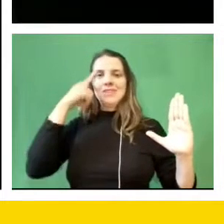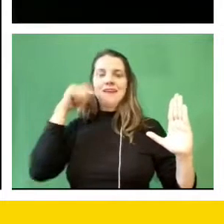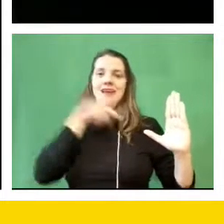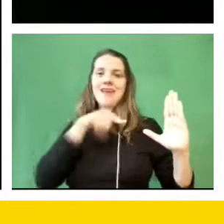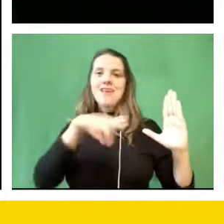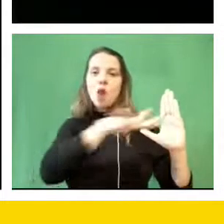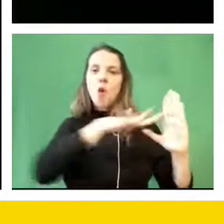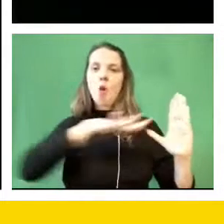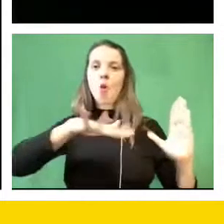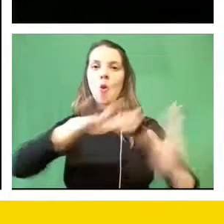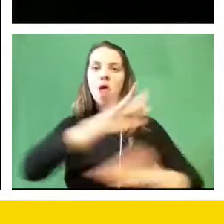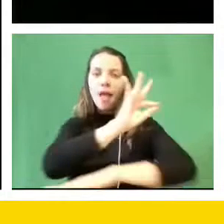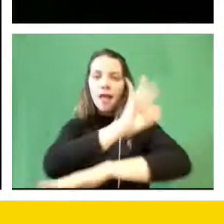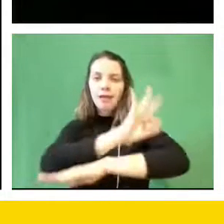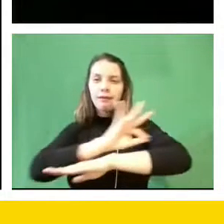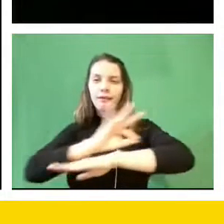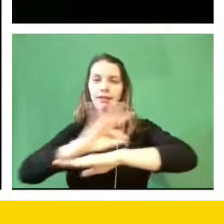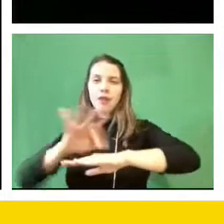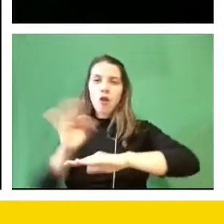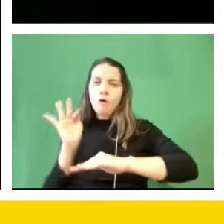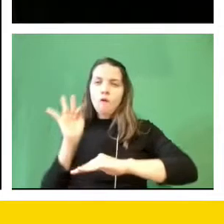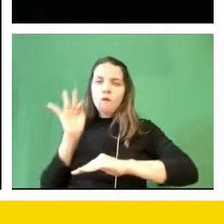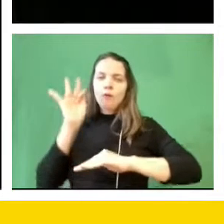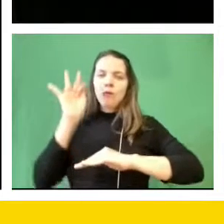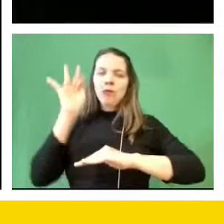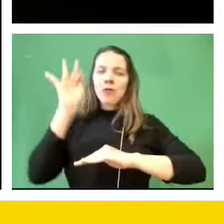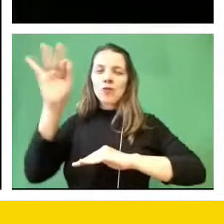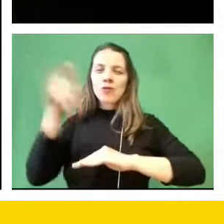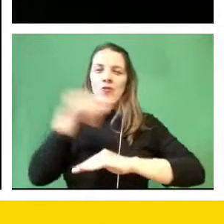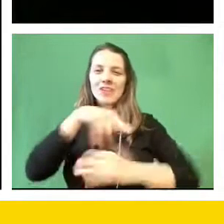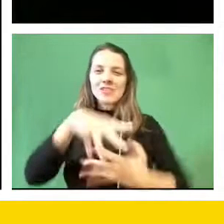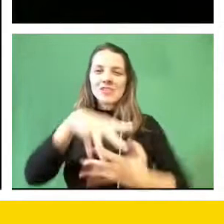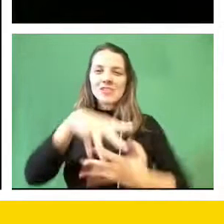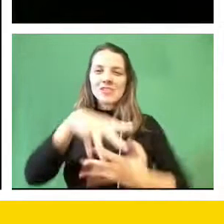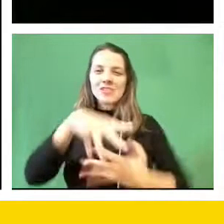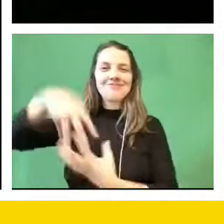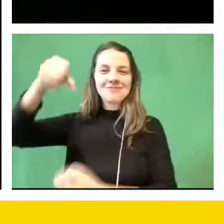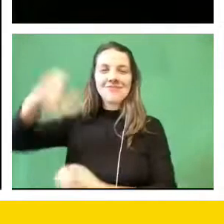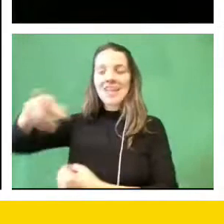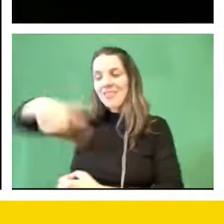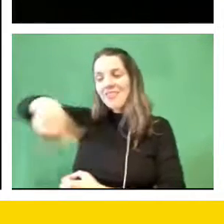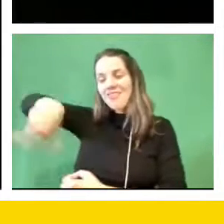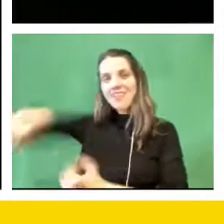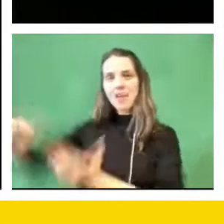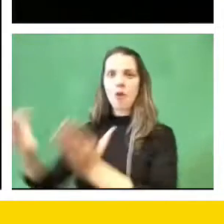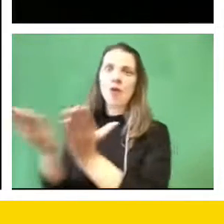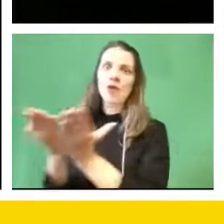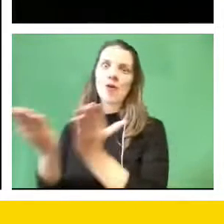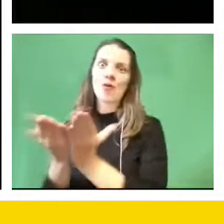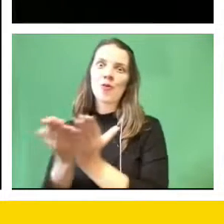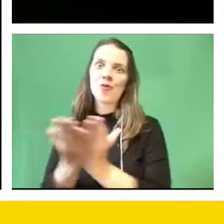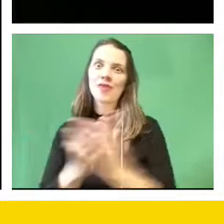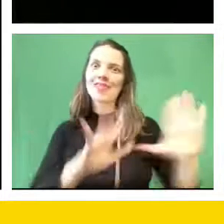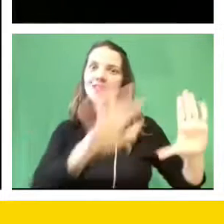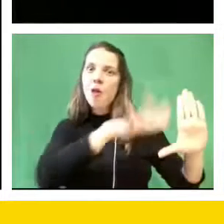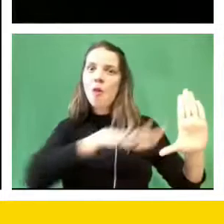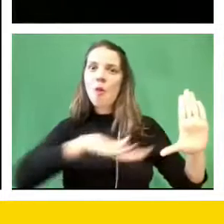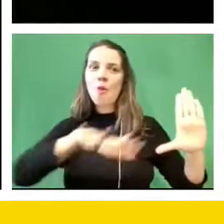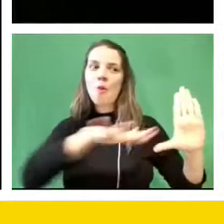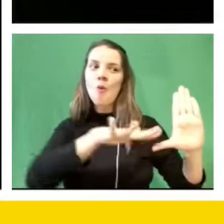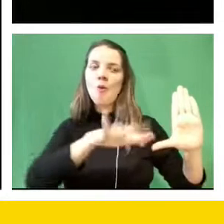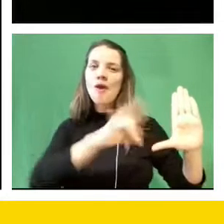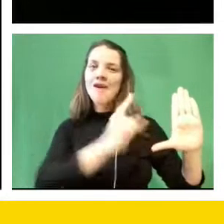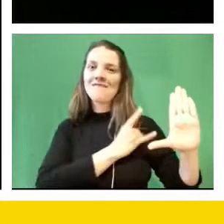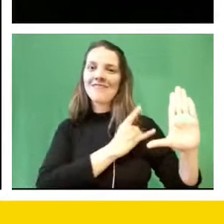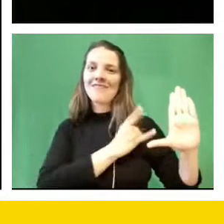y qué mejor de que estos futuros profesionales puedan entender el concepto de arquitectura inclusiva, que ellos